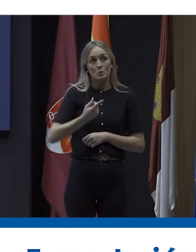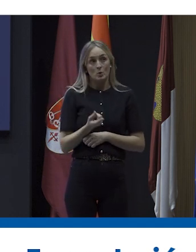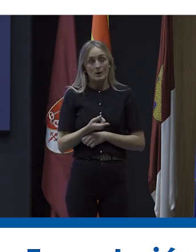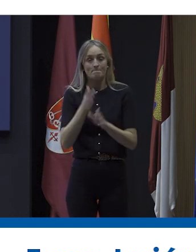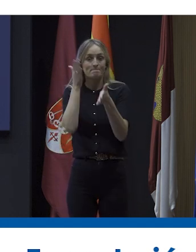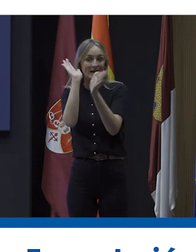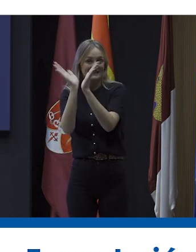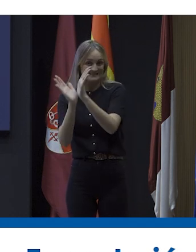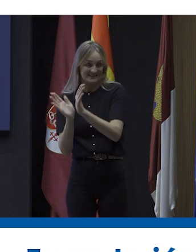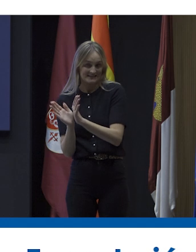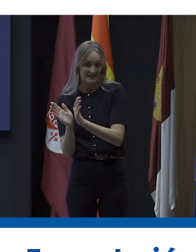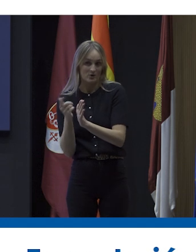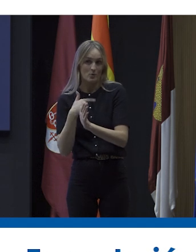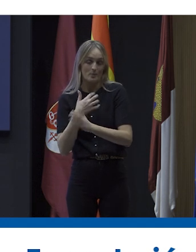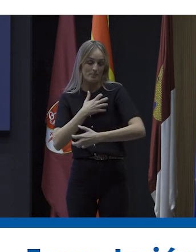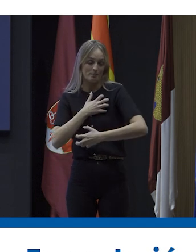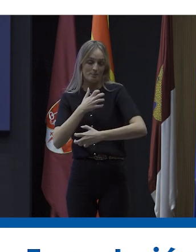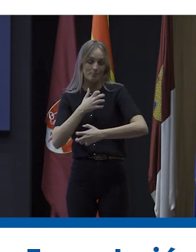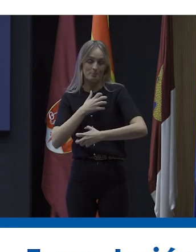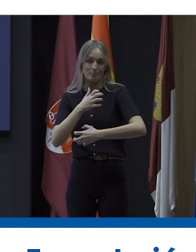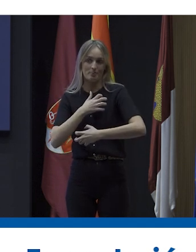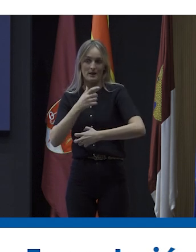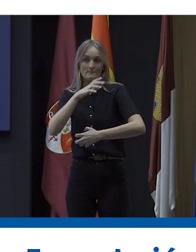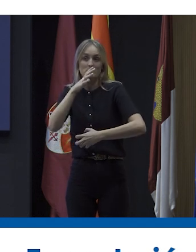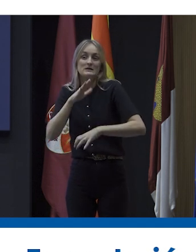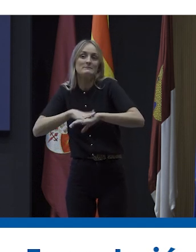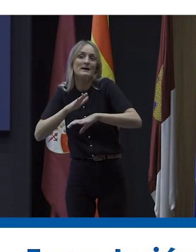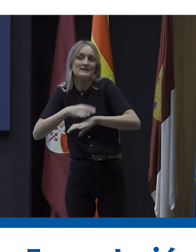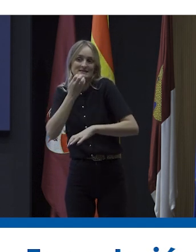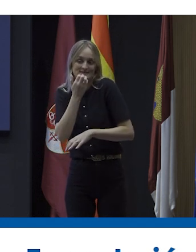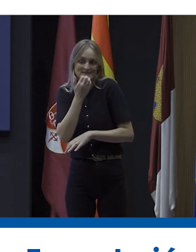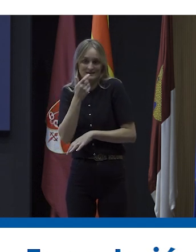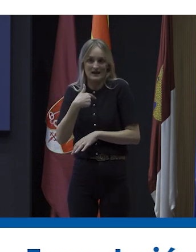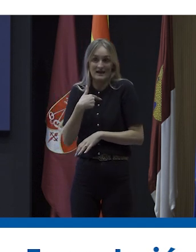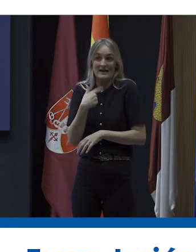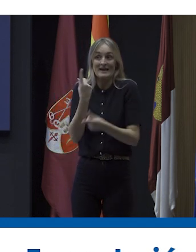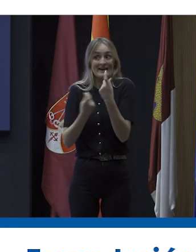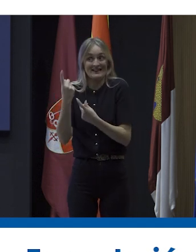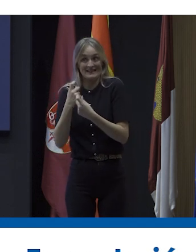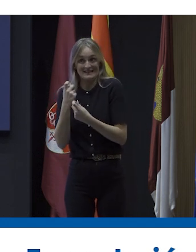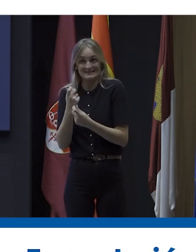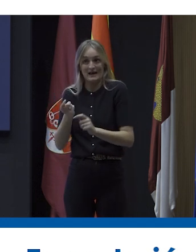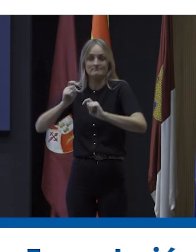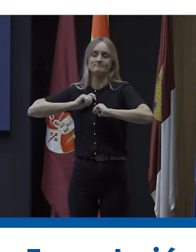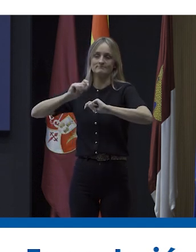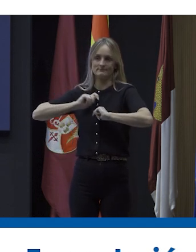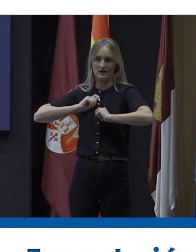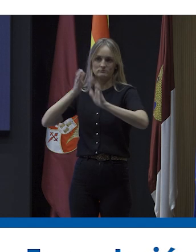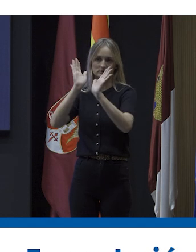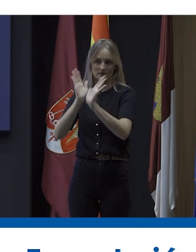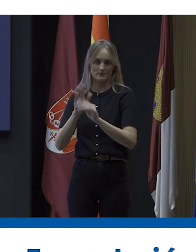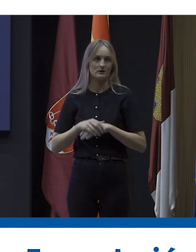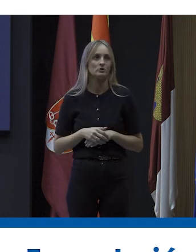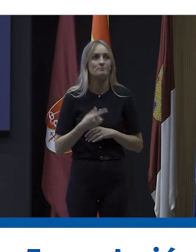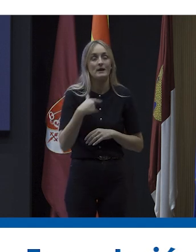un desfibrilador disponible para poder darle un tratamiento en el caso de que lo necesitasen. Y el desfibrilador entonces era algo parecido a esto, no